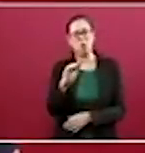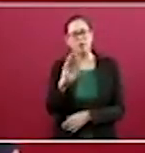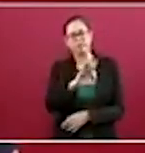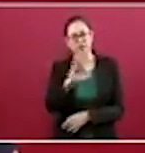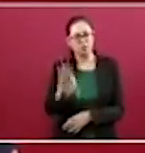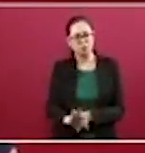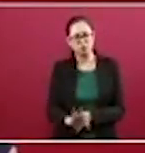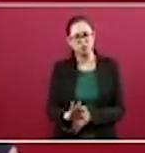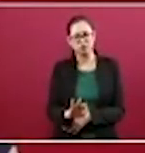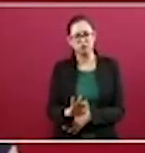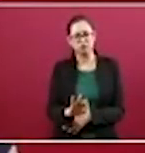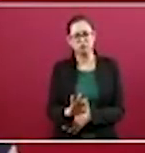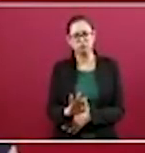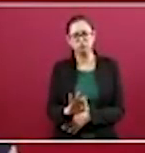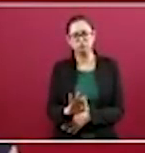de